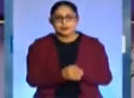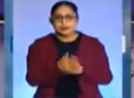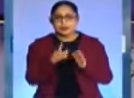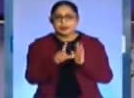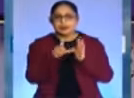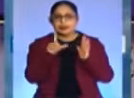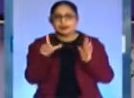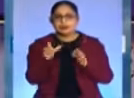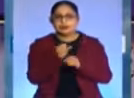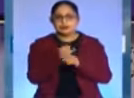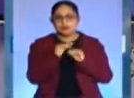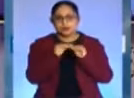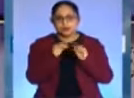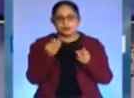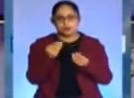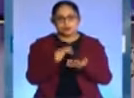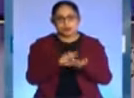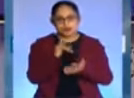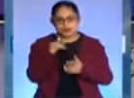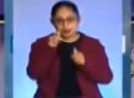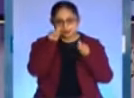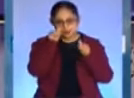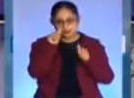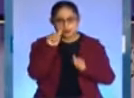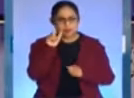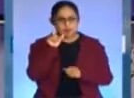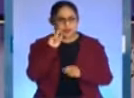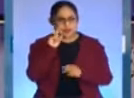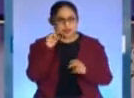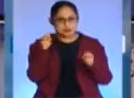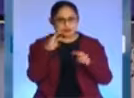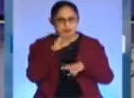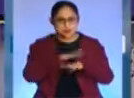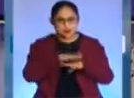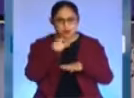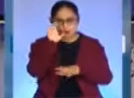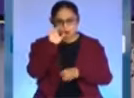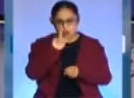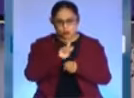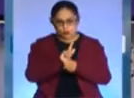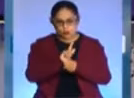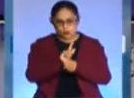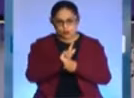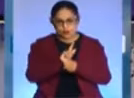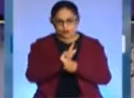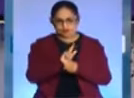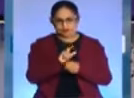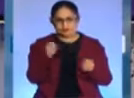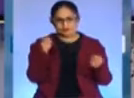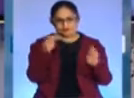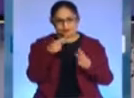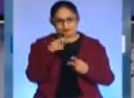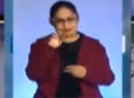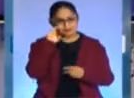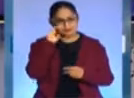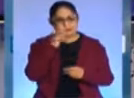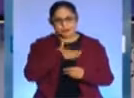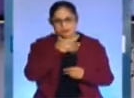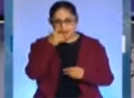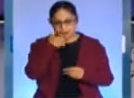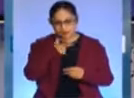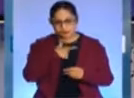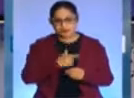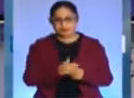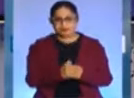Lista la información, agradezco su atención y lo espero mañana con más cultura aquí en SM Noticias. Nos vamos, Erich, para todos. Muy buenas